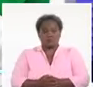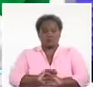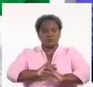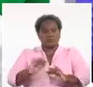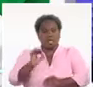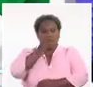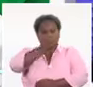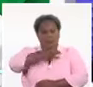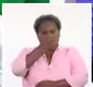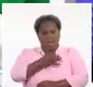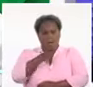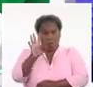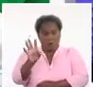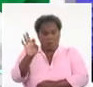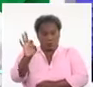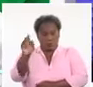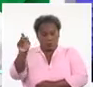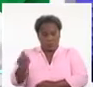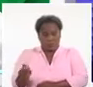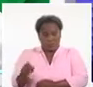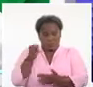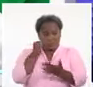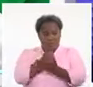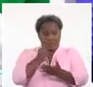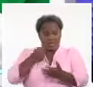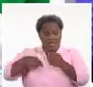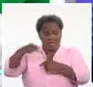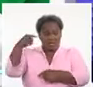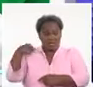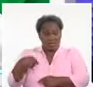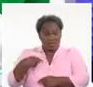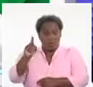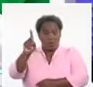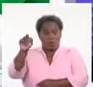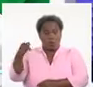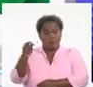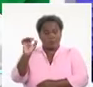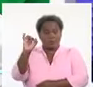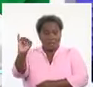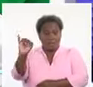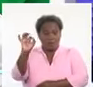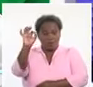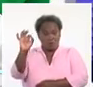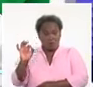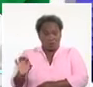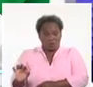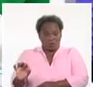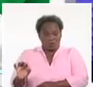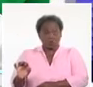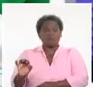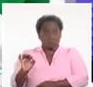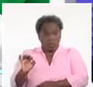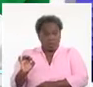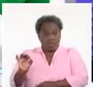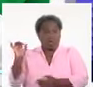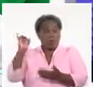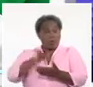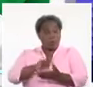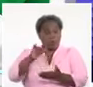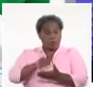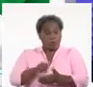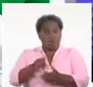48 de los diagnosticados ayer, el 1,6%, fuente de infección en el exterior,